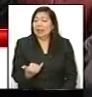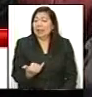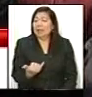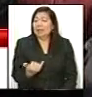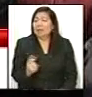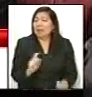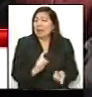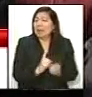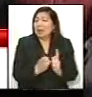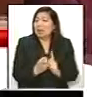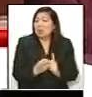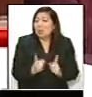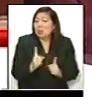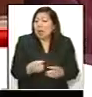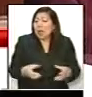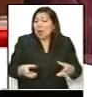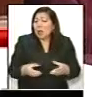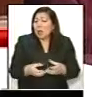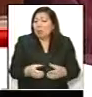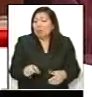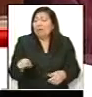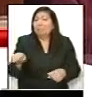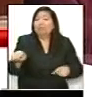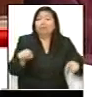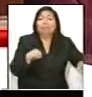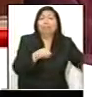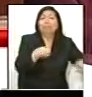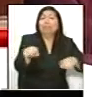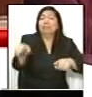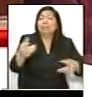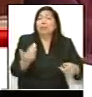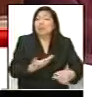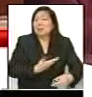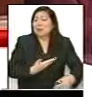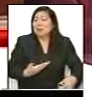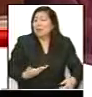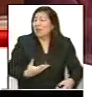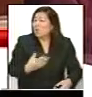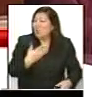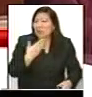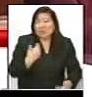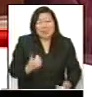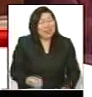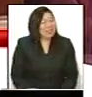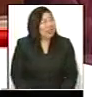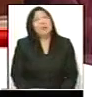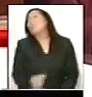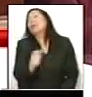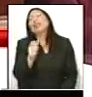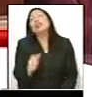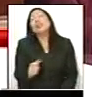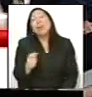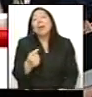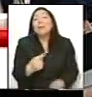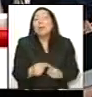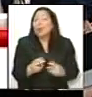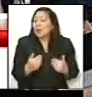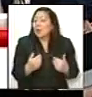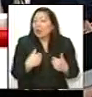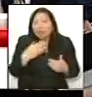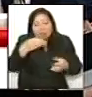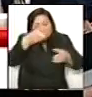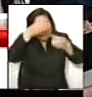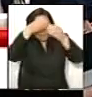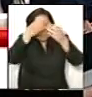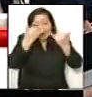y han cambiado por una comisión elegida a dedo por el gobierno, que son buenos muchachos, buenas personas, pero que no tienen los conocimientos